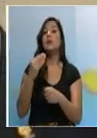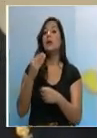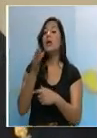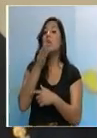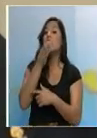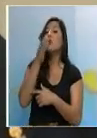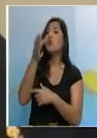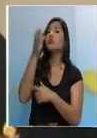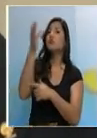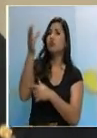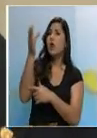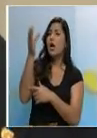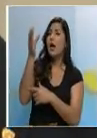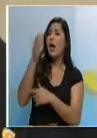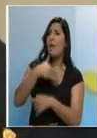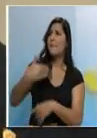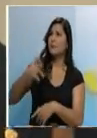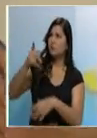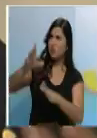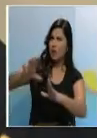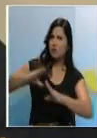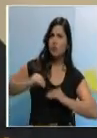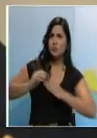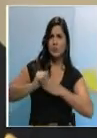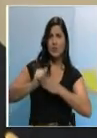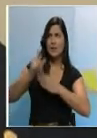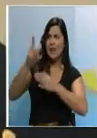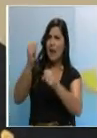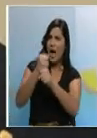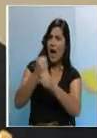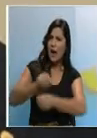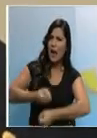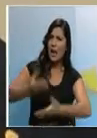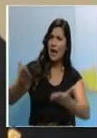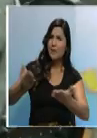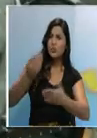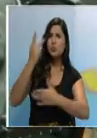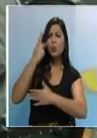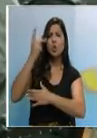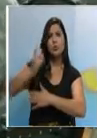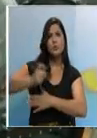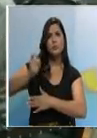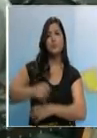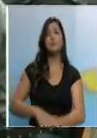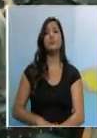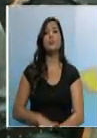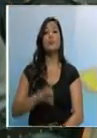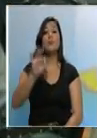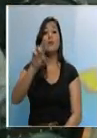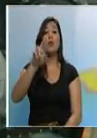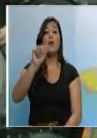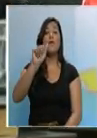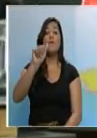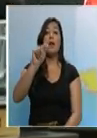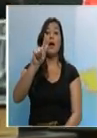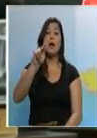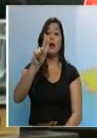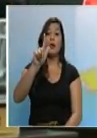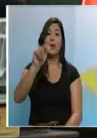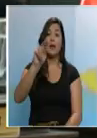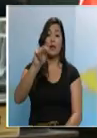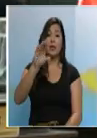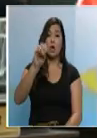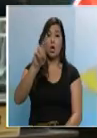medios de comunicación que asuma el liderazgo y que haga el gasto político correspondiente. Franklin Corella del PAC, por su parte, negó